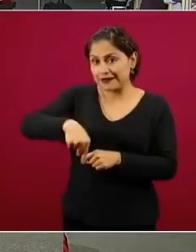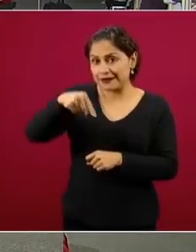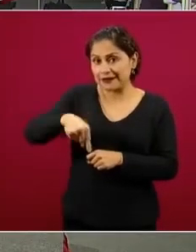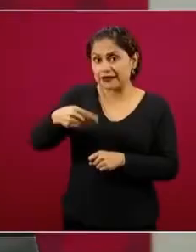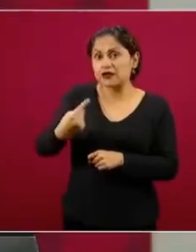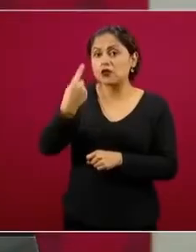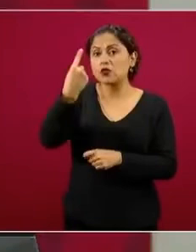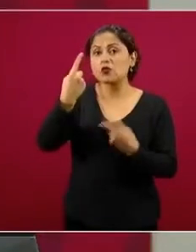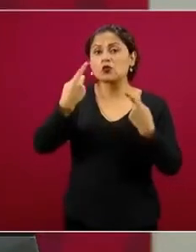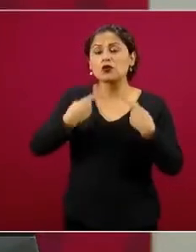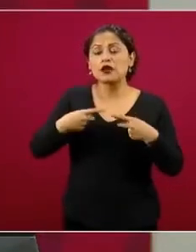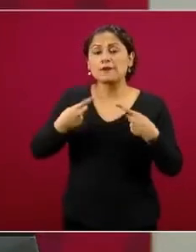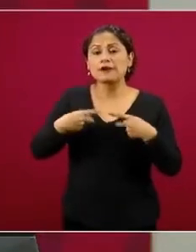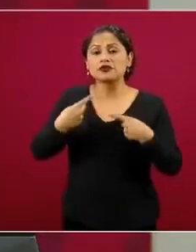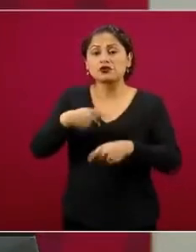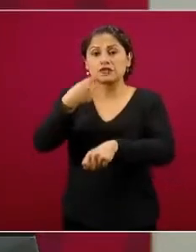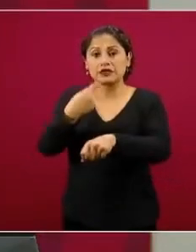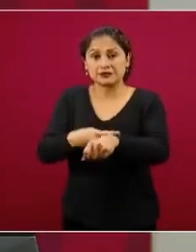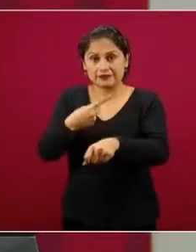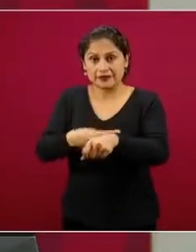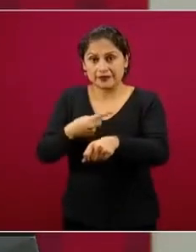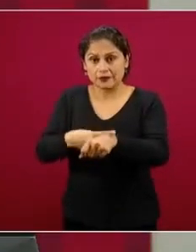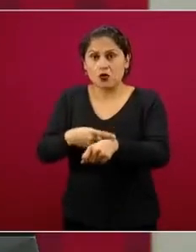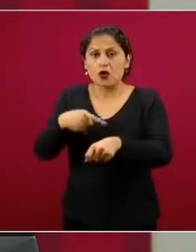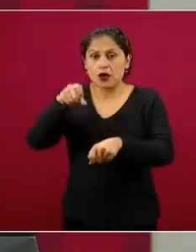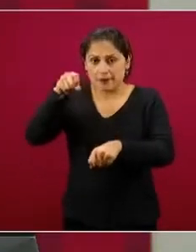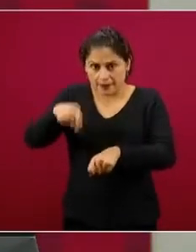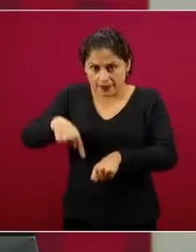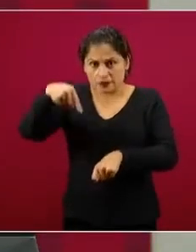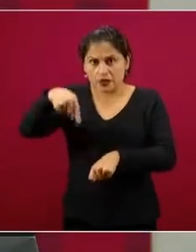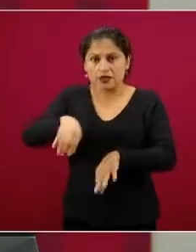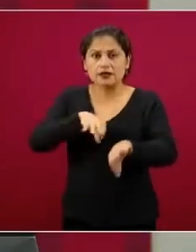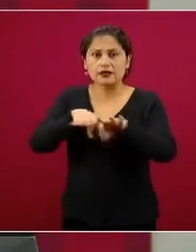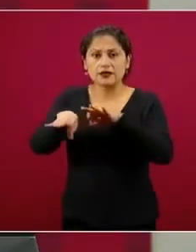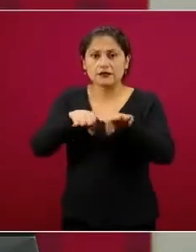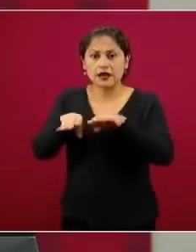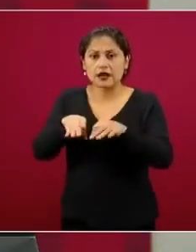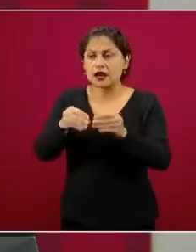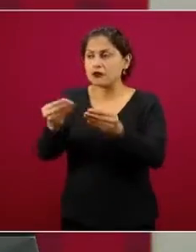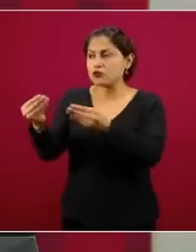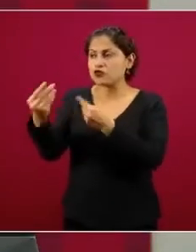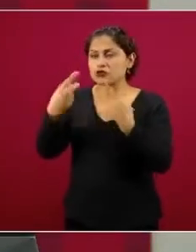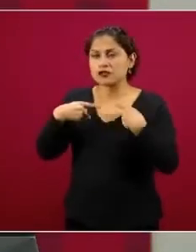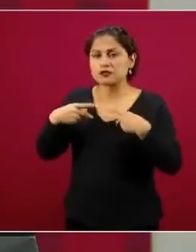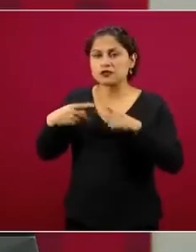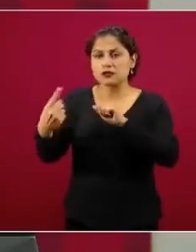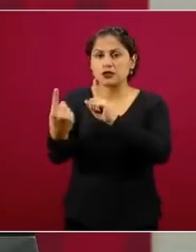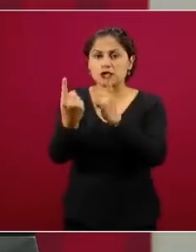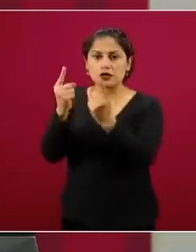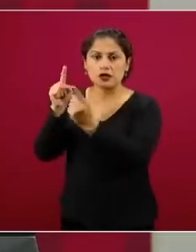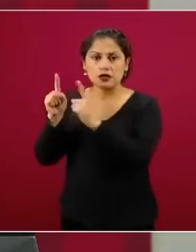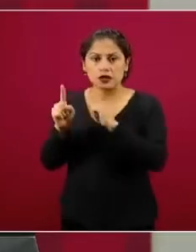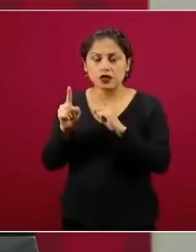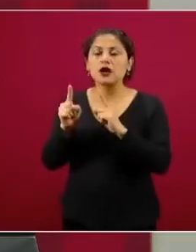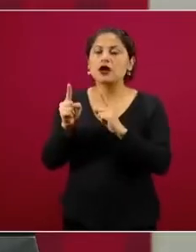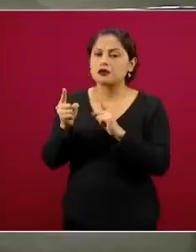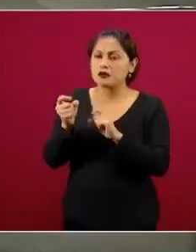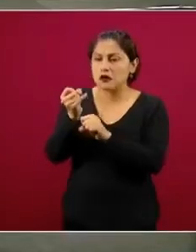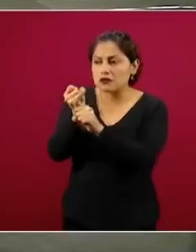persona del equipo y varios de ustedes se convirtieron en contactos, y lo que se hizo es exactamente lo que ha